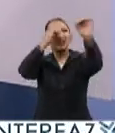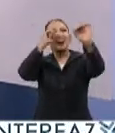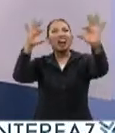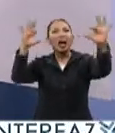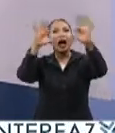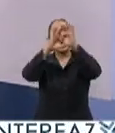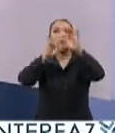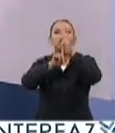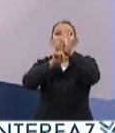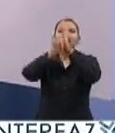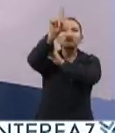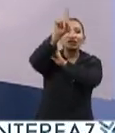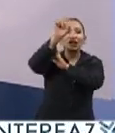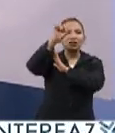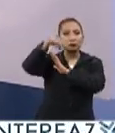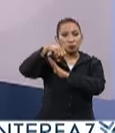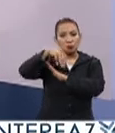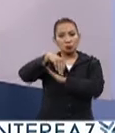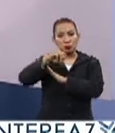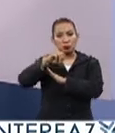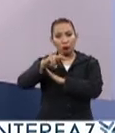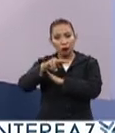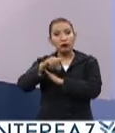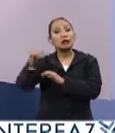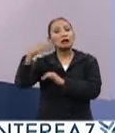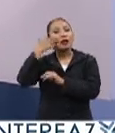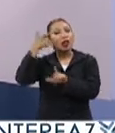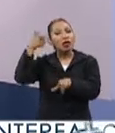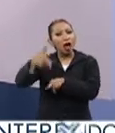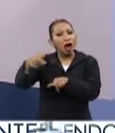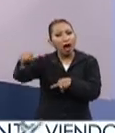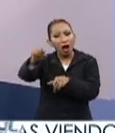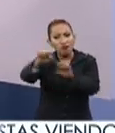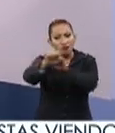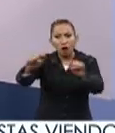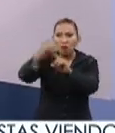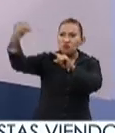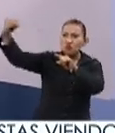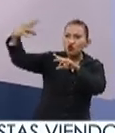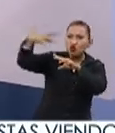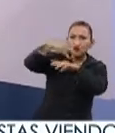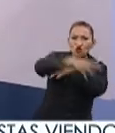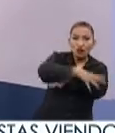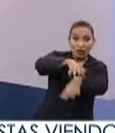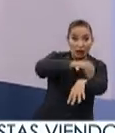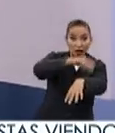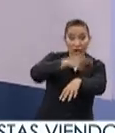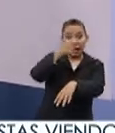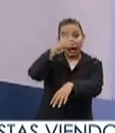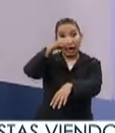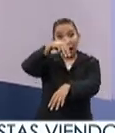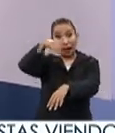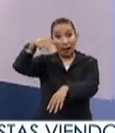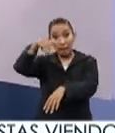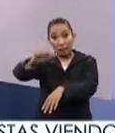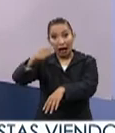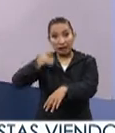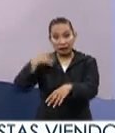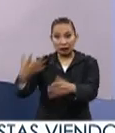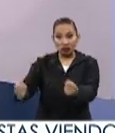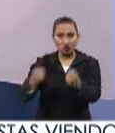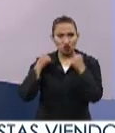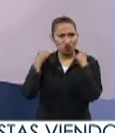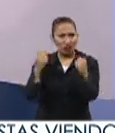asociado a la misión espacial SMOF que trata de detectar estallidos de rayos gamma, rayos que son las fuentes de